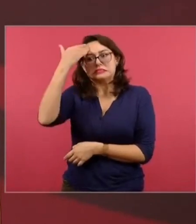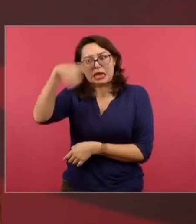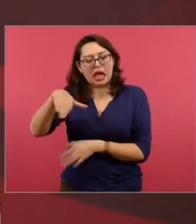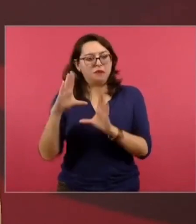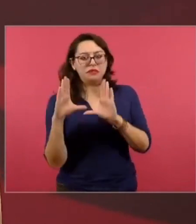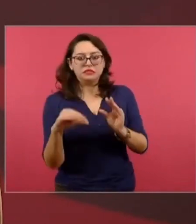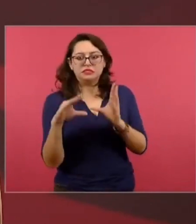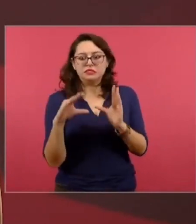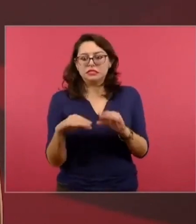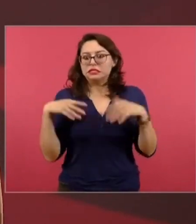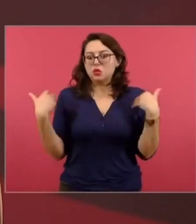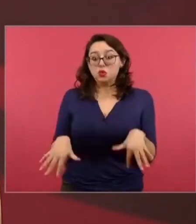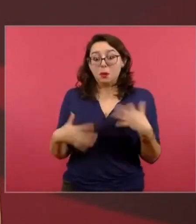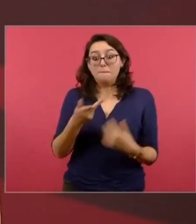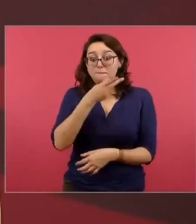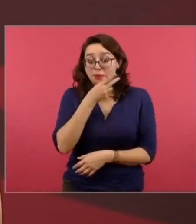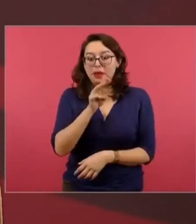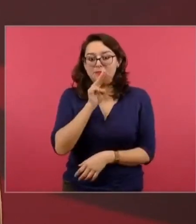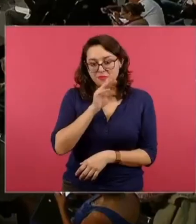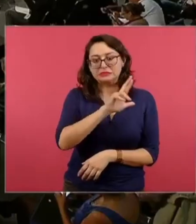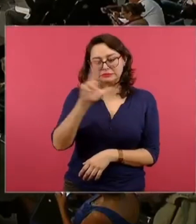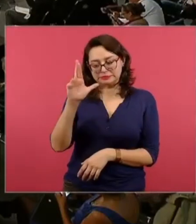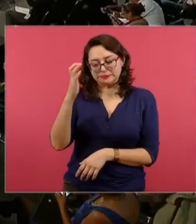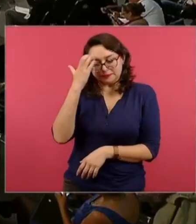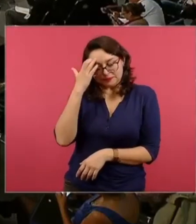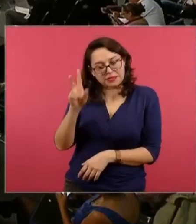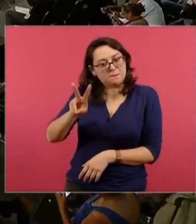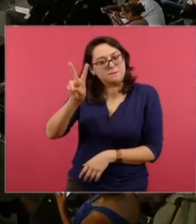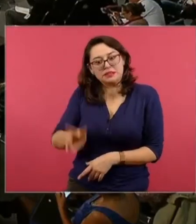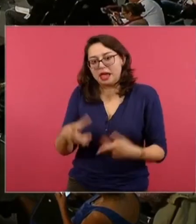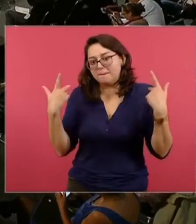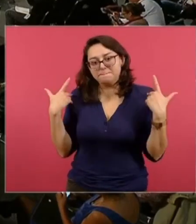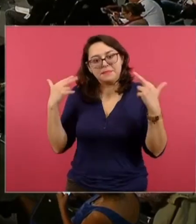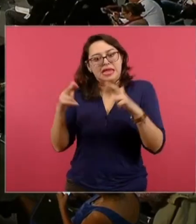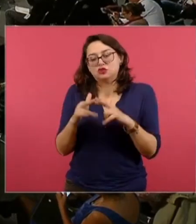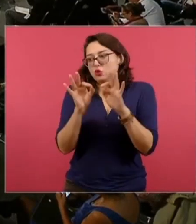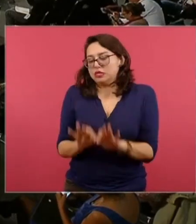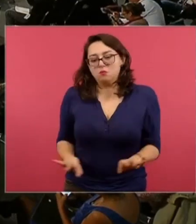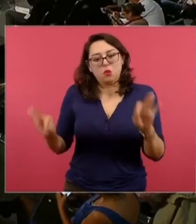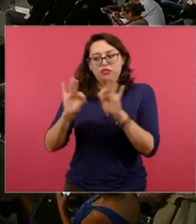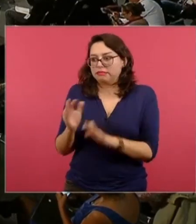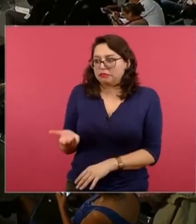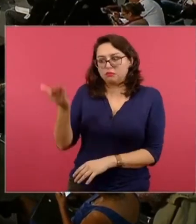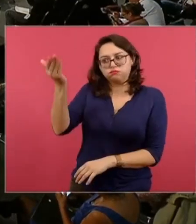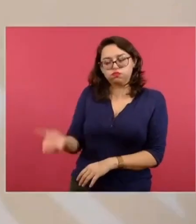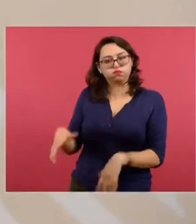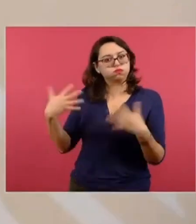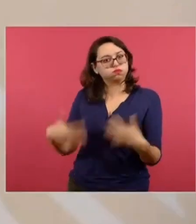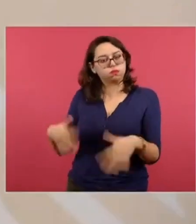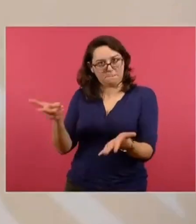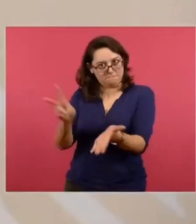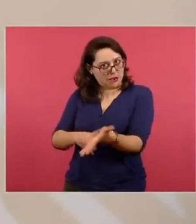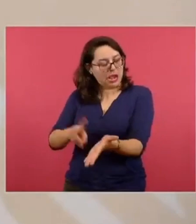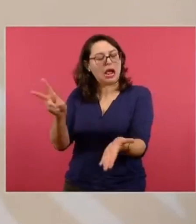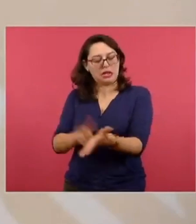el primer punto que ellos dijeron, los tutores, fue el reconocimiento del docente en la formación de sus hijos. Segundo